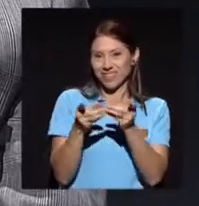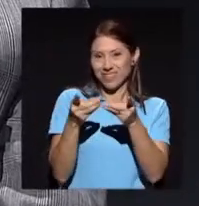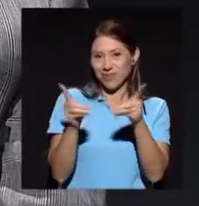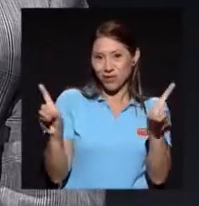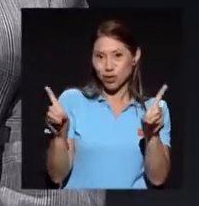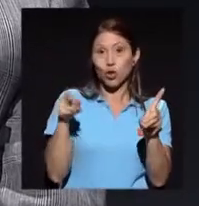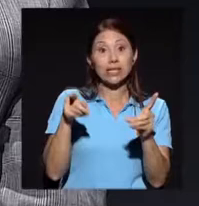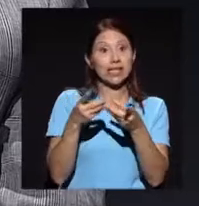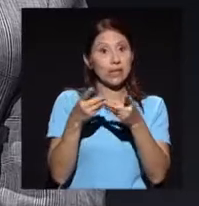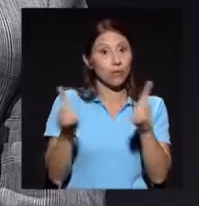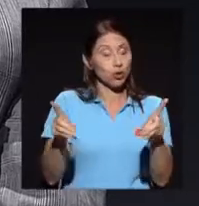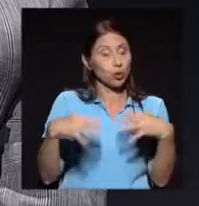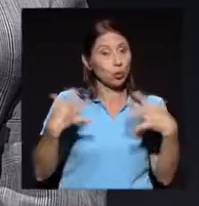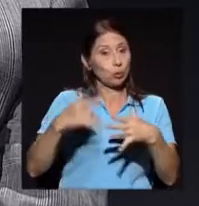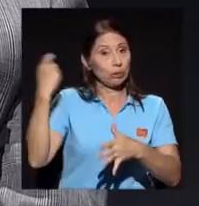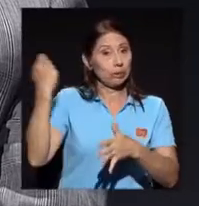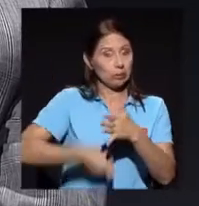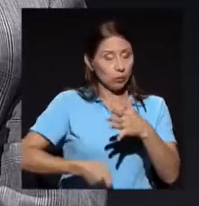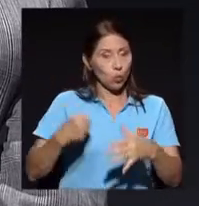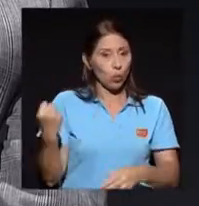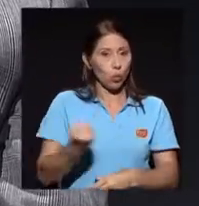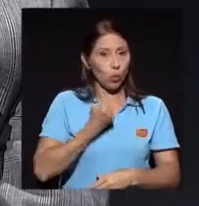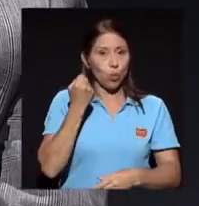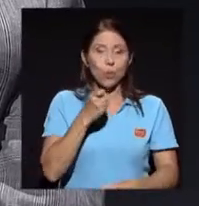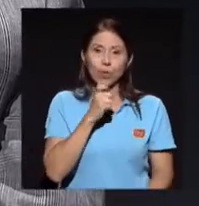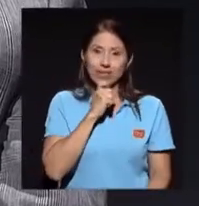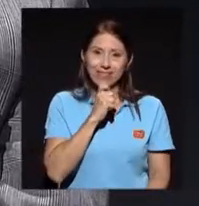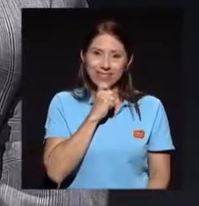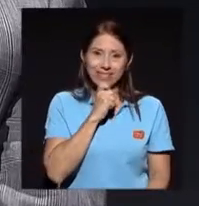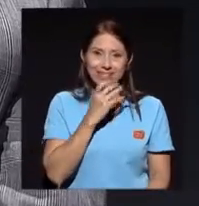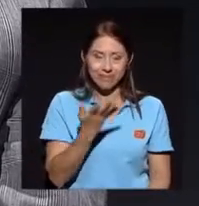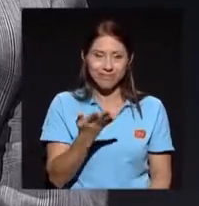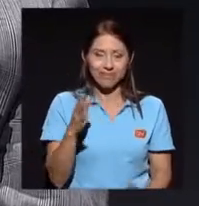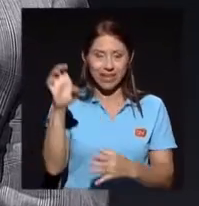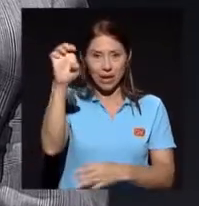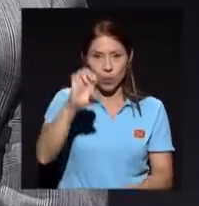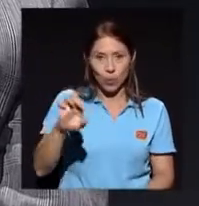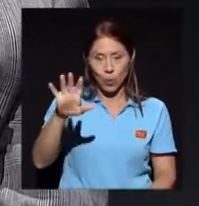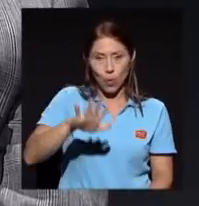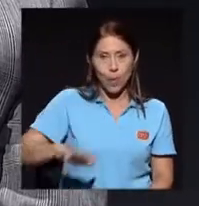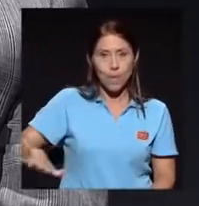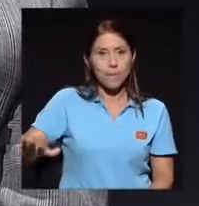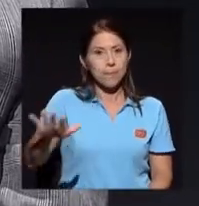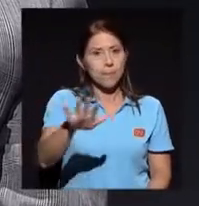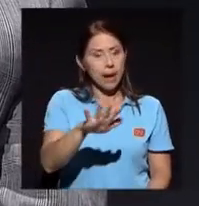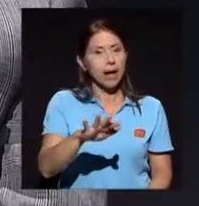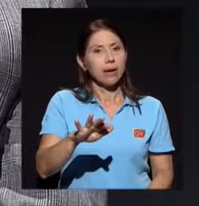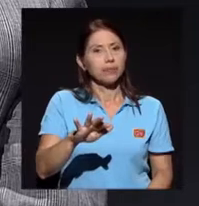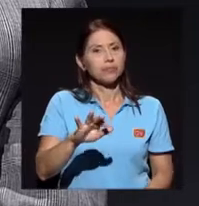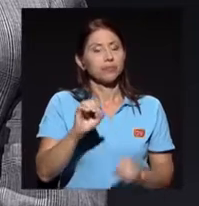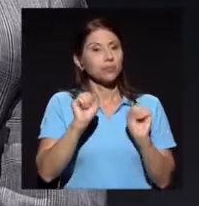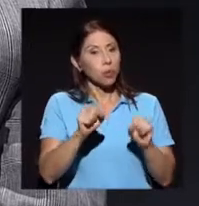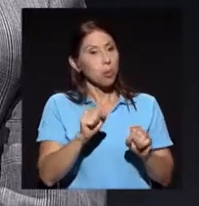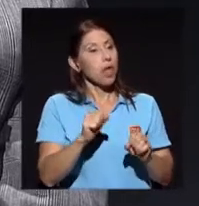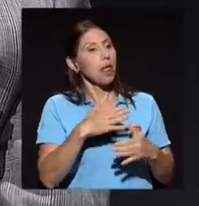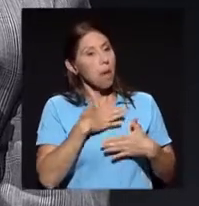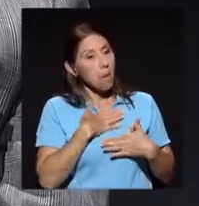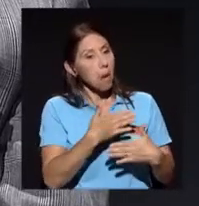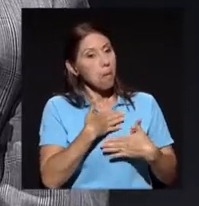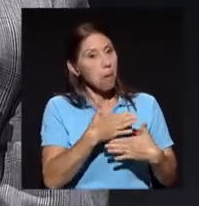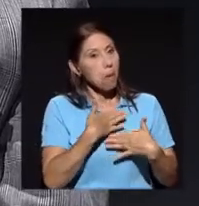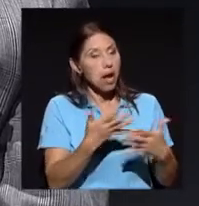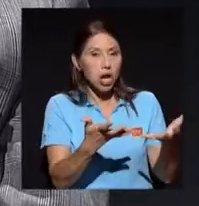feroz realmente va a ser muy difícil como decía que europa ceda ante las pretensiones del reino unido